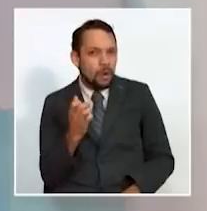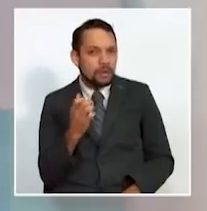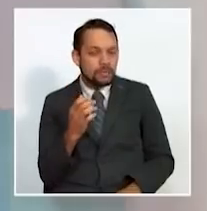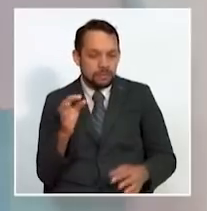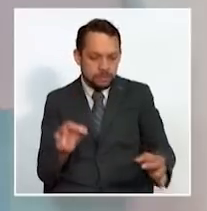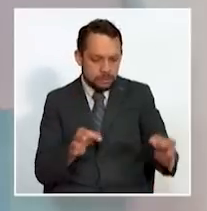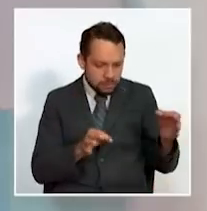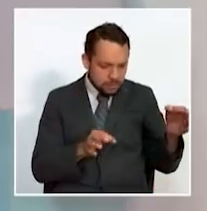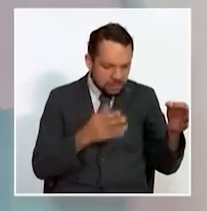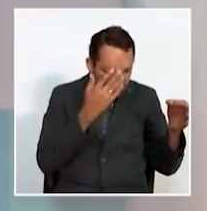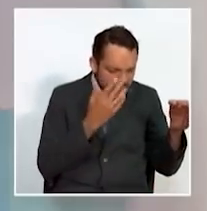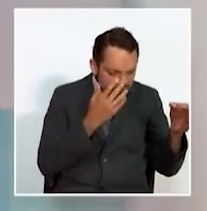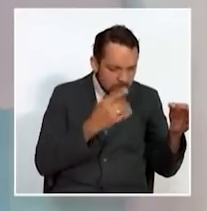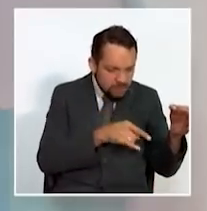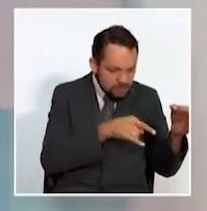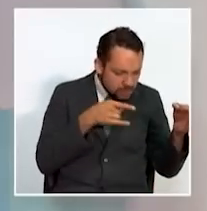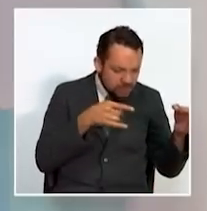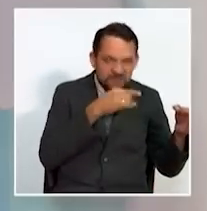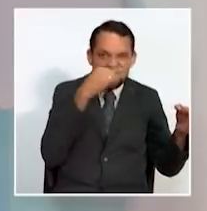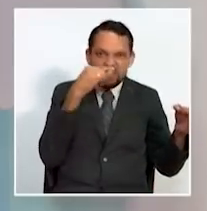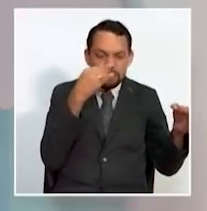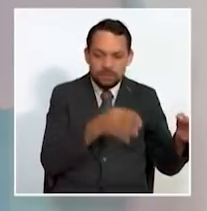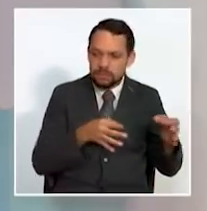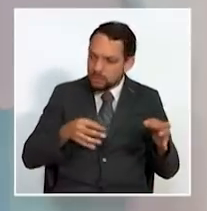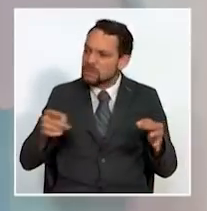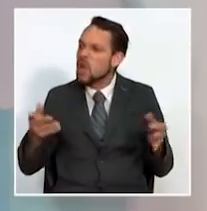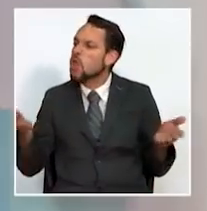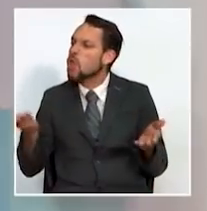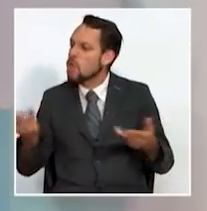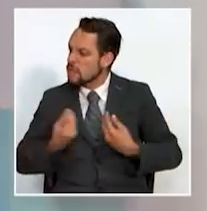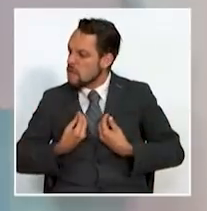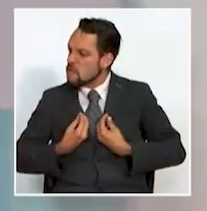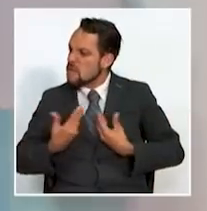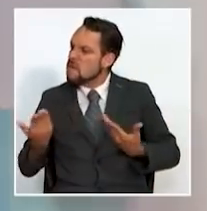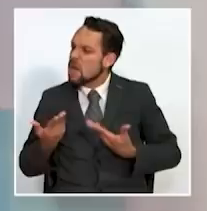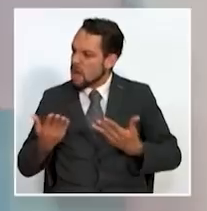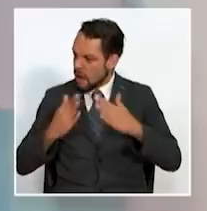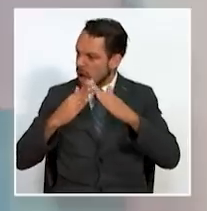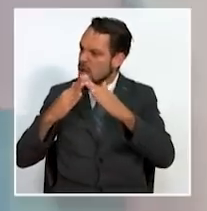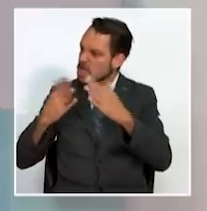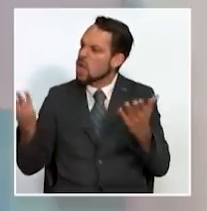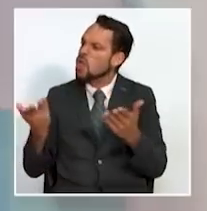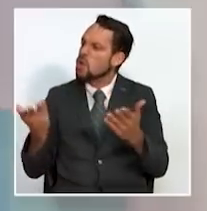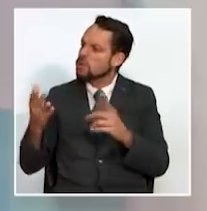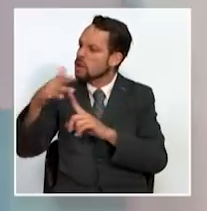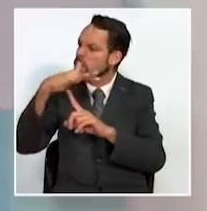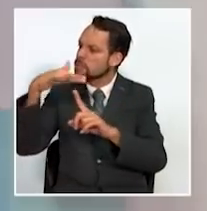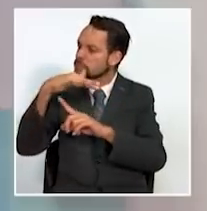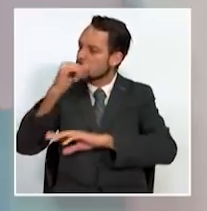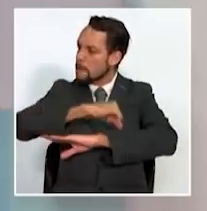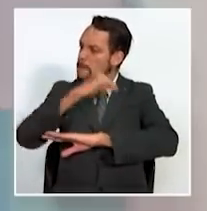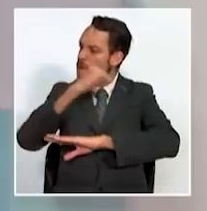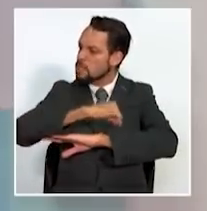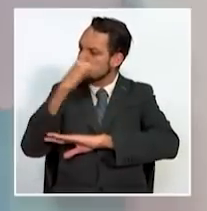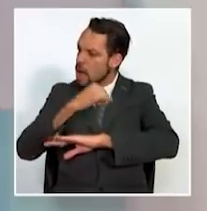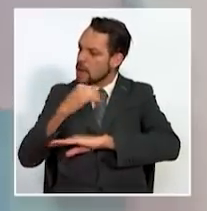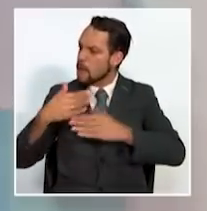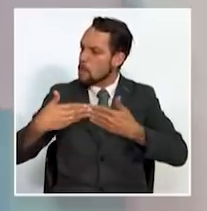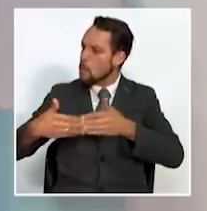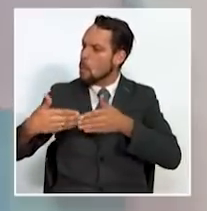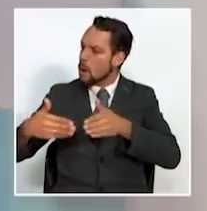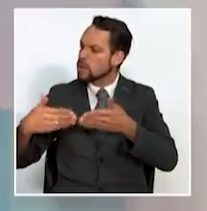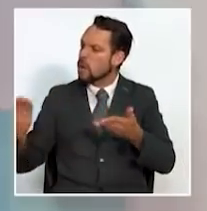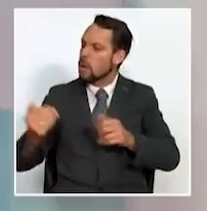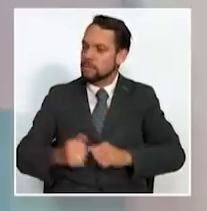ella. Cuando olí los exámenes, yo le dije, señora, ¿usted dónde vive? ¿Y cómo es su casa? ¿Y qué ventanas hay? Y empezamos a hablar de la